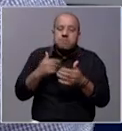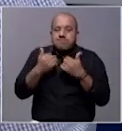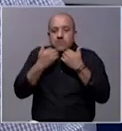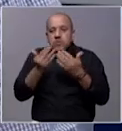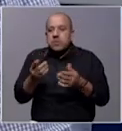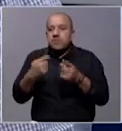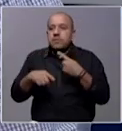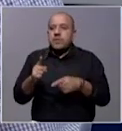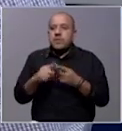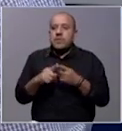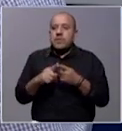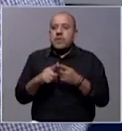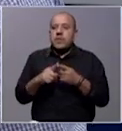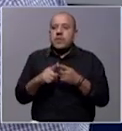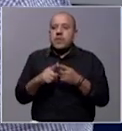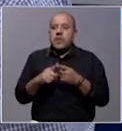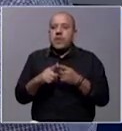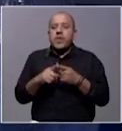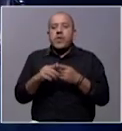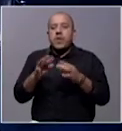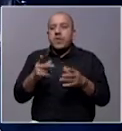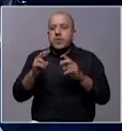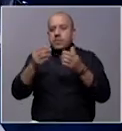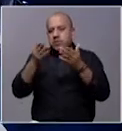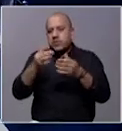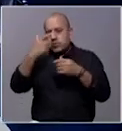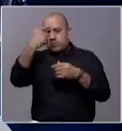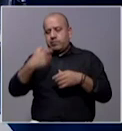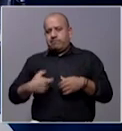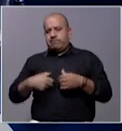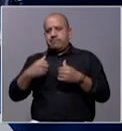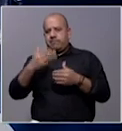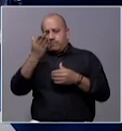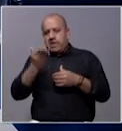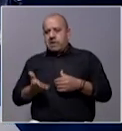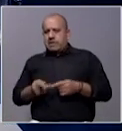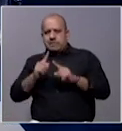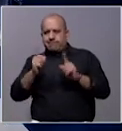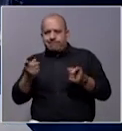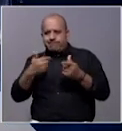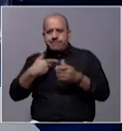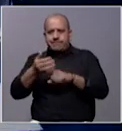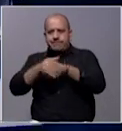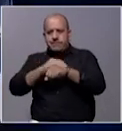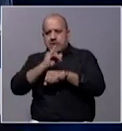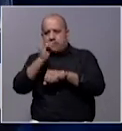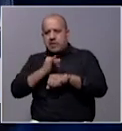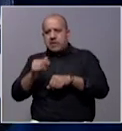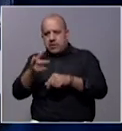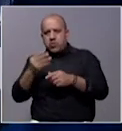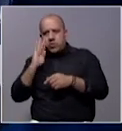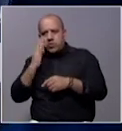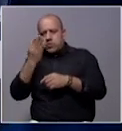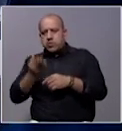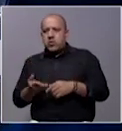pero evidentemente este creo que termina por desdibujar su propia personalidad porque ese no es el daniel martínez que todos conocíamos